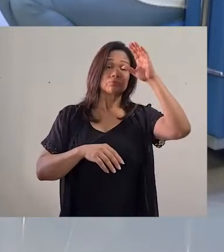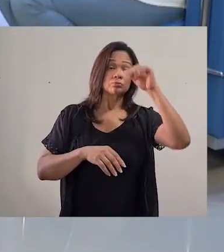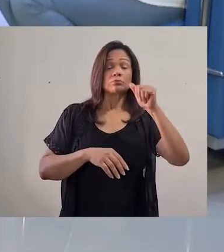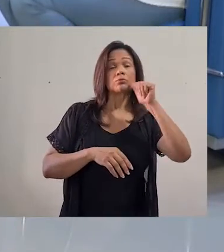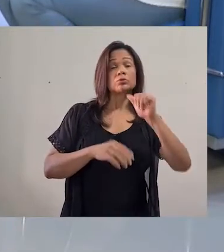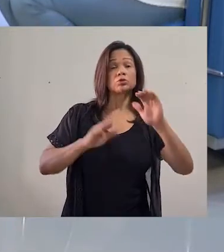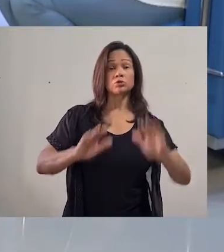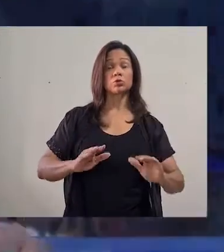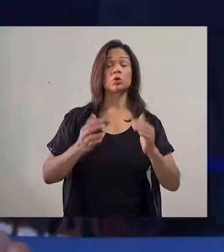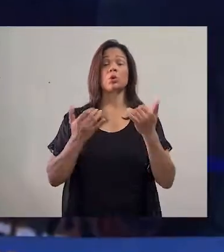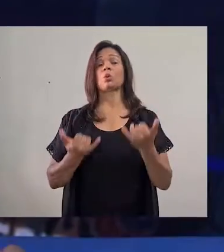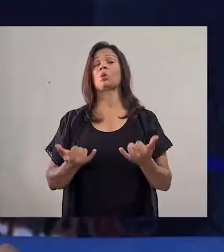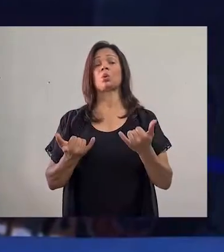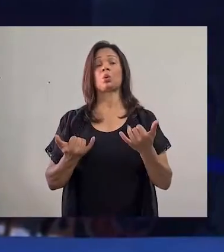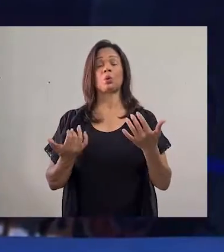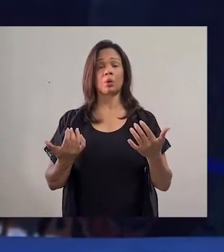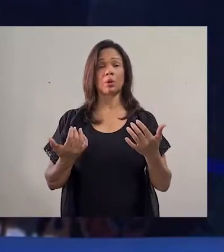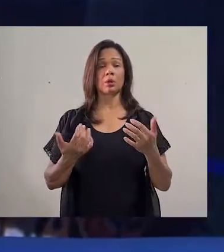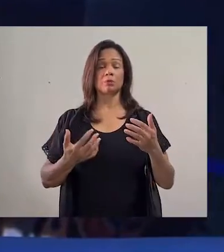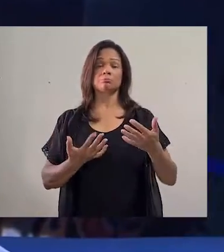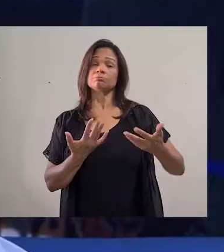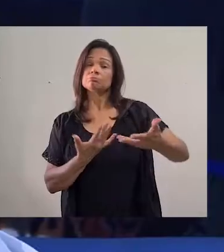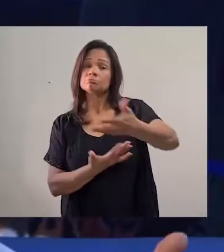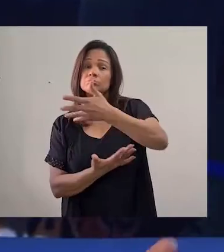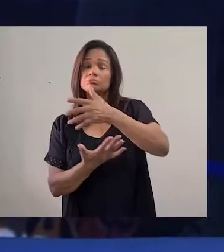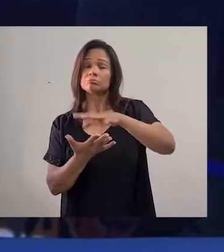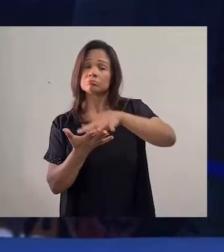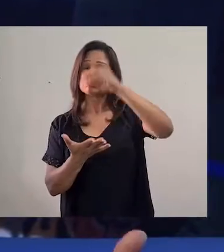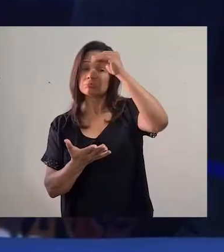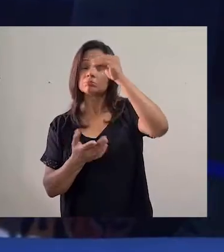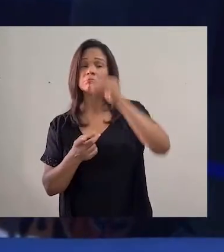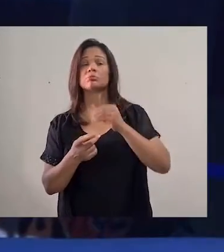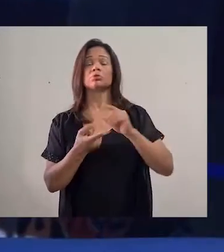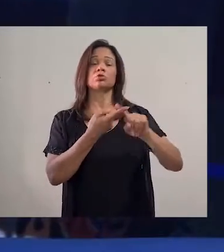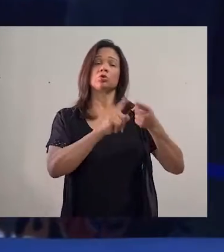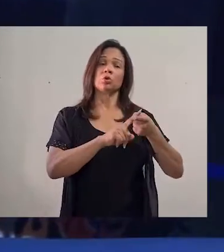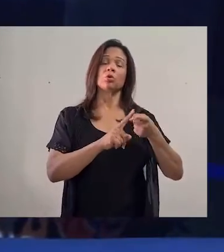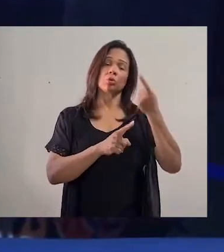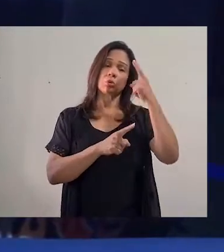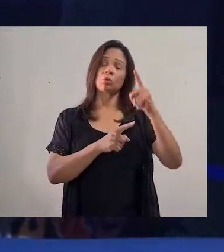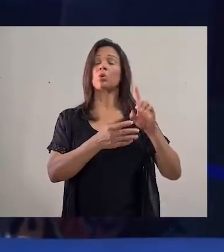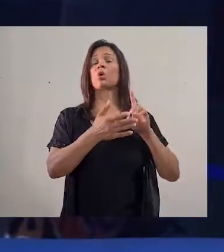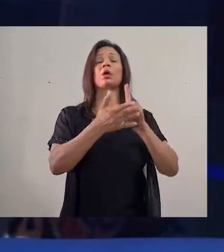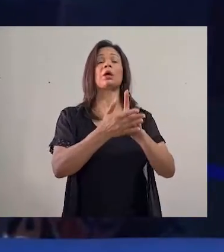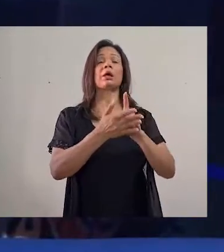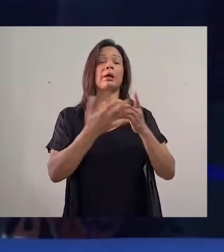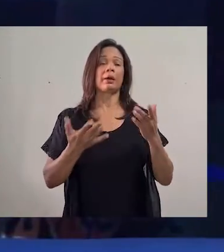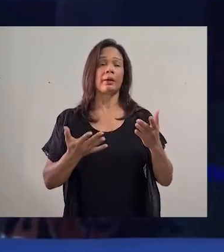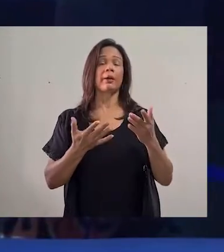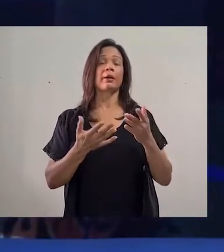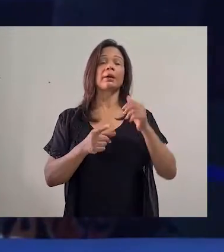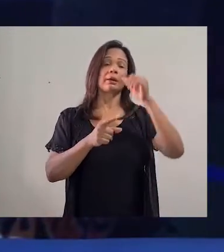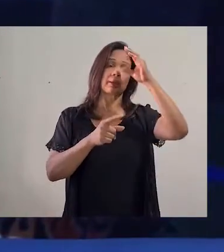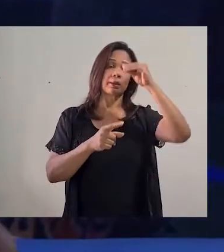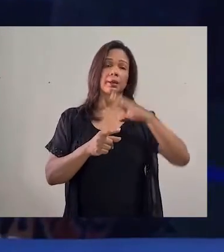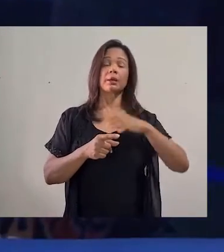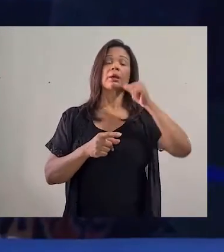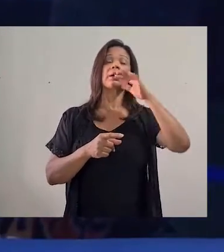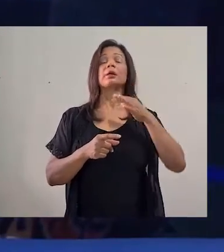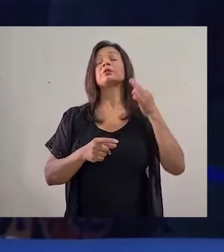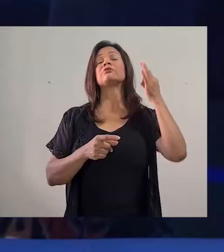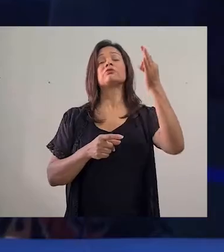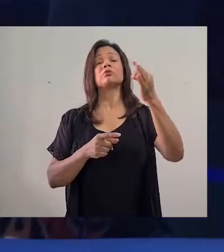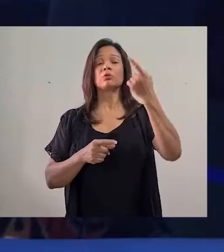que un niño de hoy que convive y que se educa con un compañero o compañera con discapacidad es